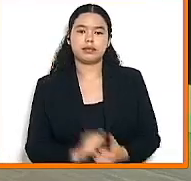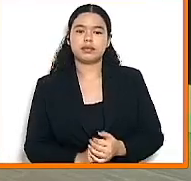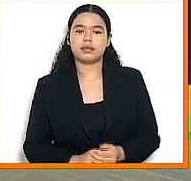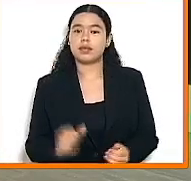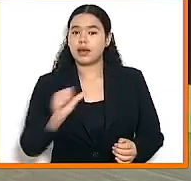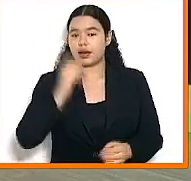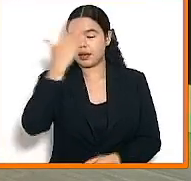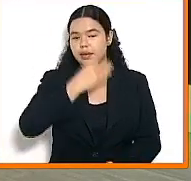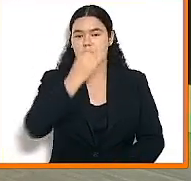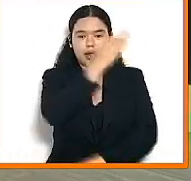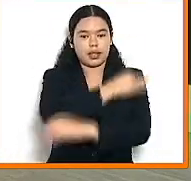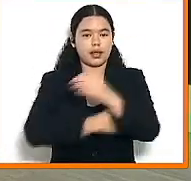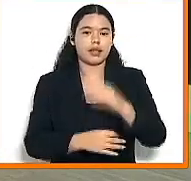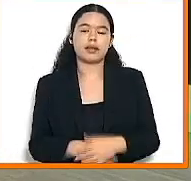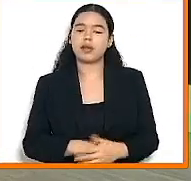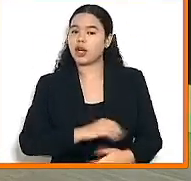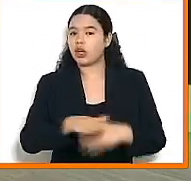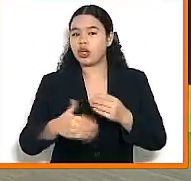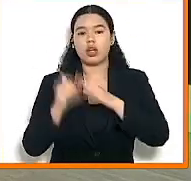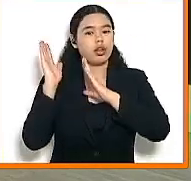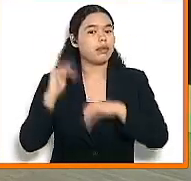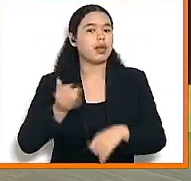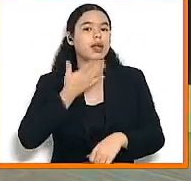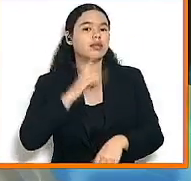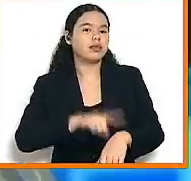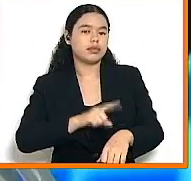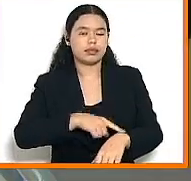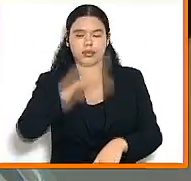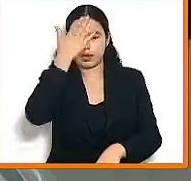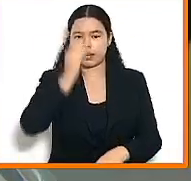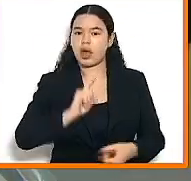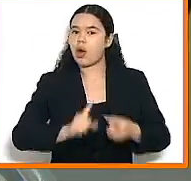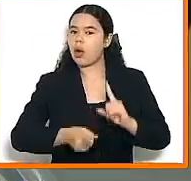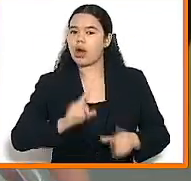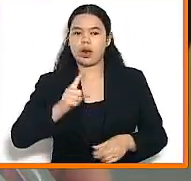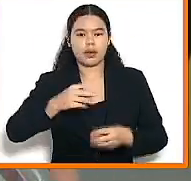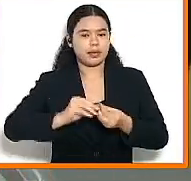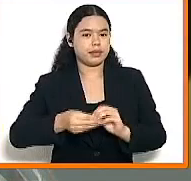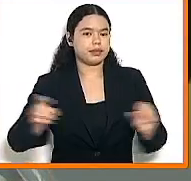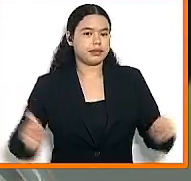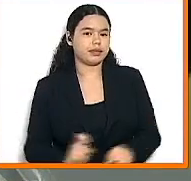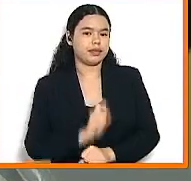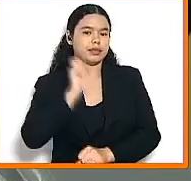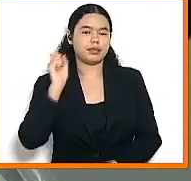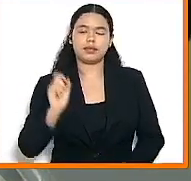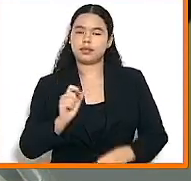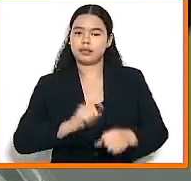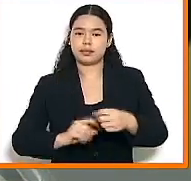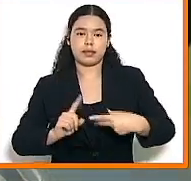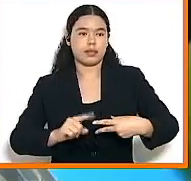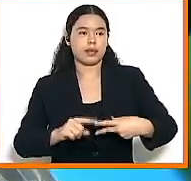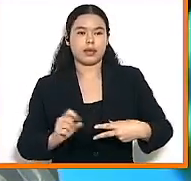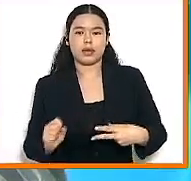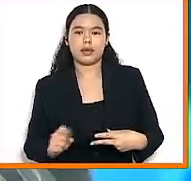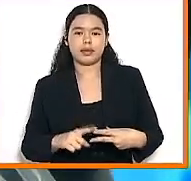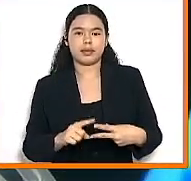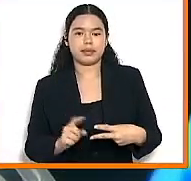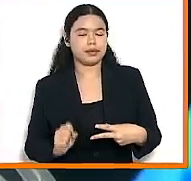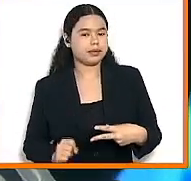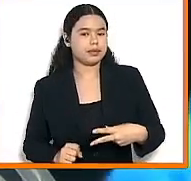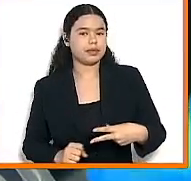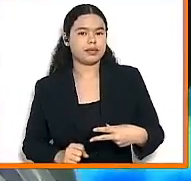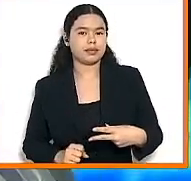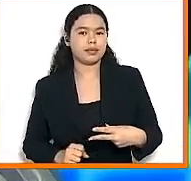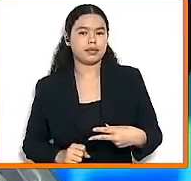en esta agradable tarde. Te deseo mucha suerte porque es momento de conocer cuál es ese primer número ganador en primera posición y ese primer dígito